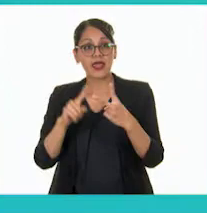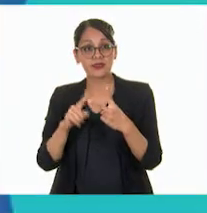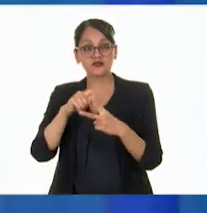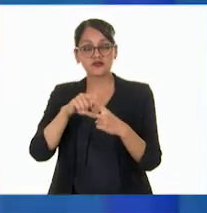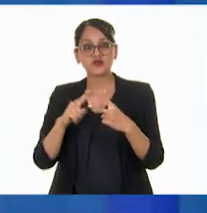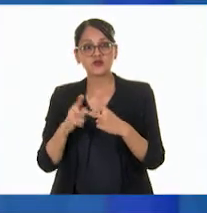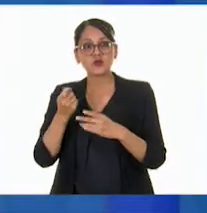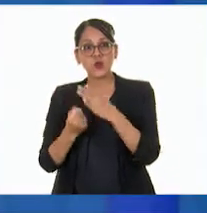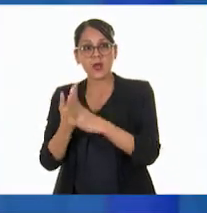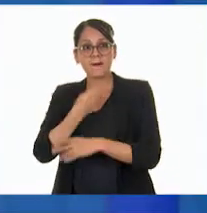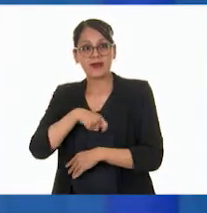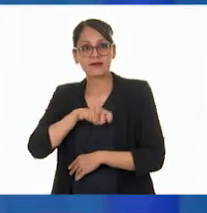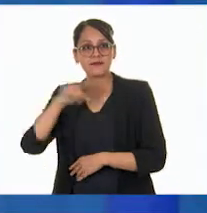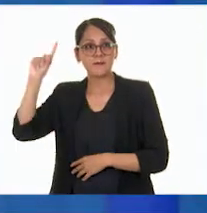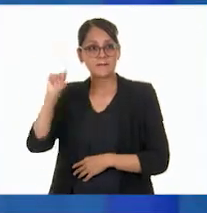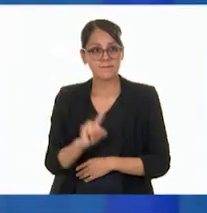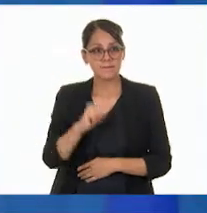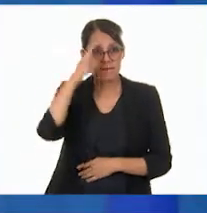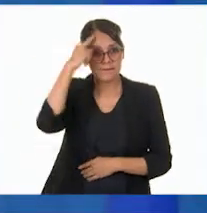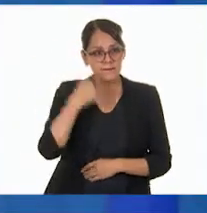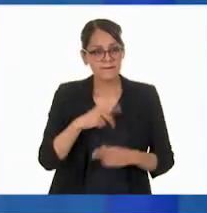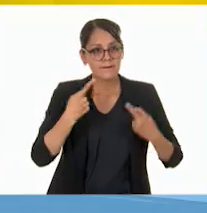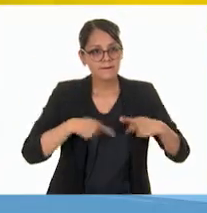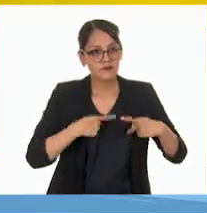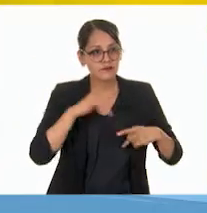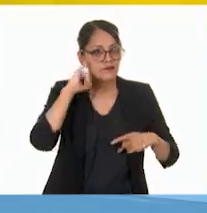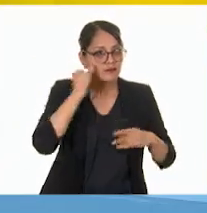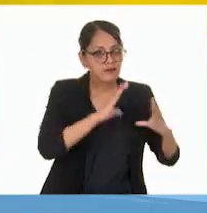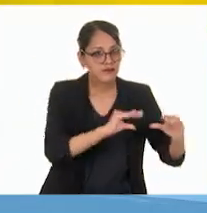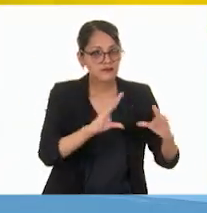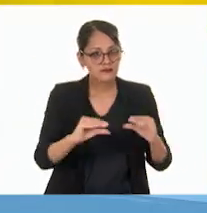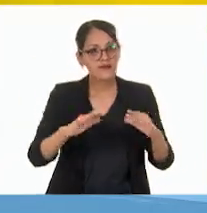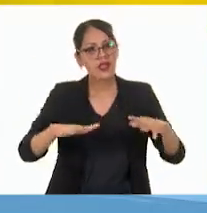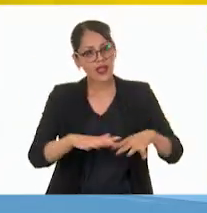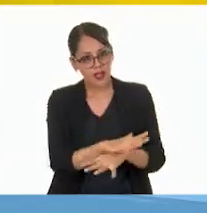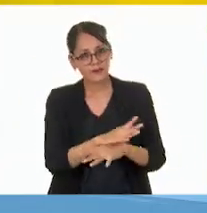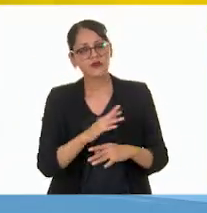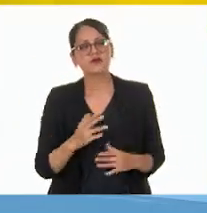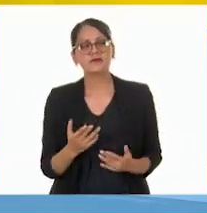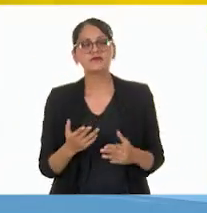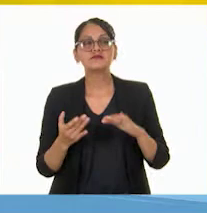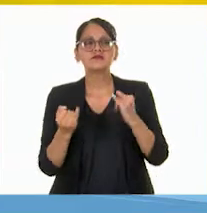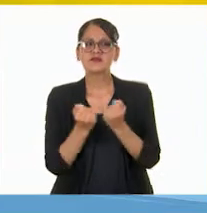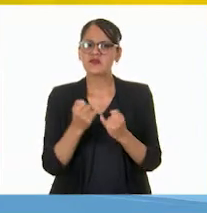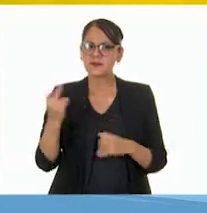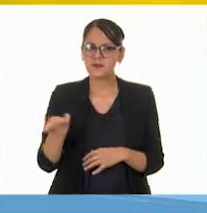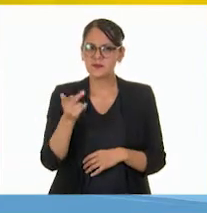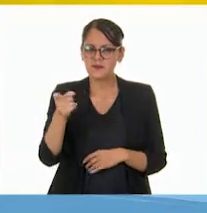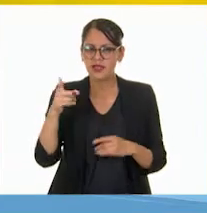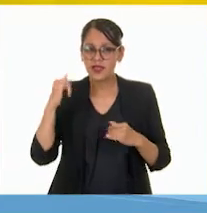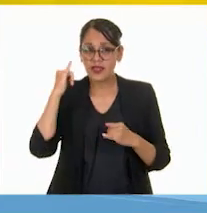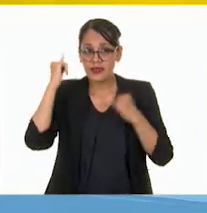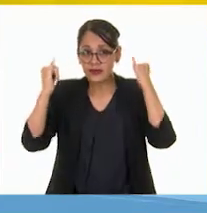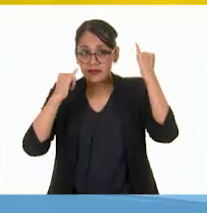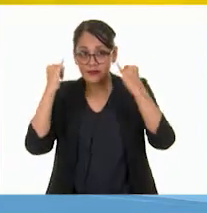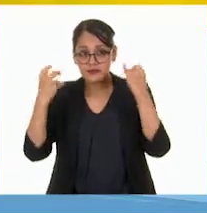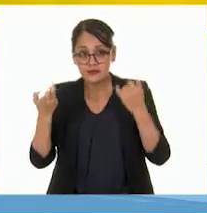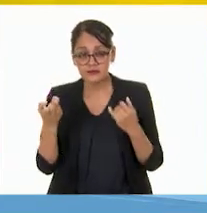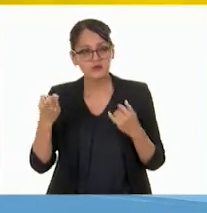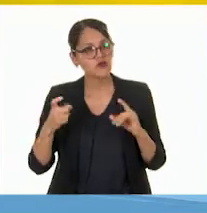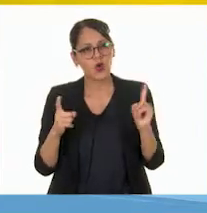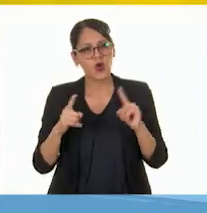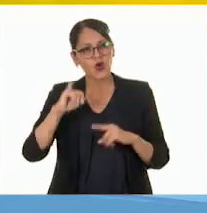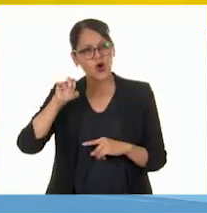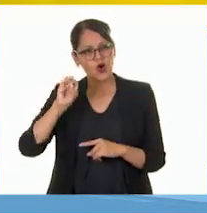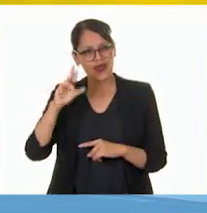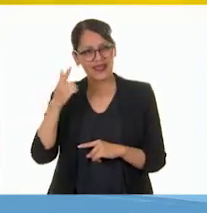España con intenciones de ayudar en la conversión de los indígenas. Y por lo que vimos, no solo se dedicaron a eso, porque según